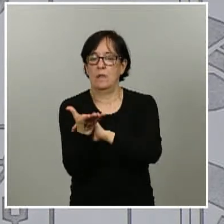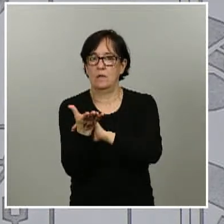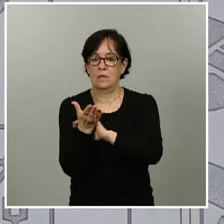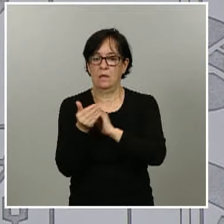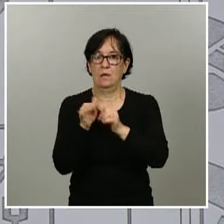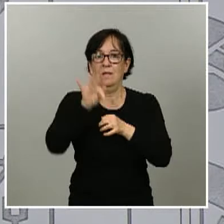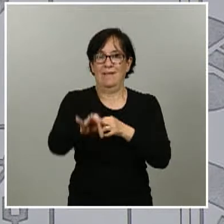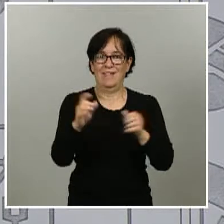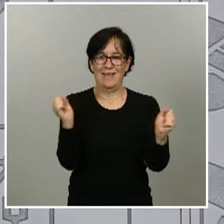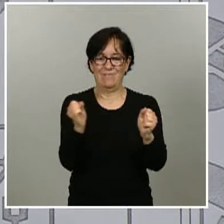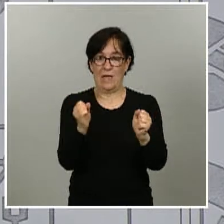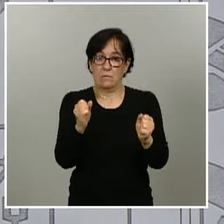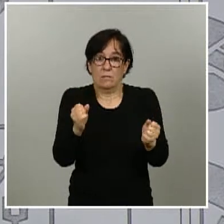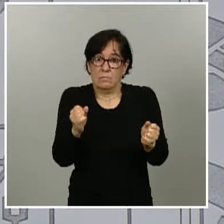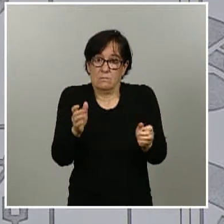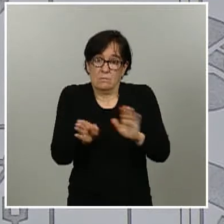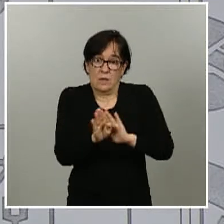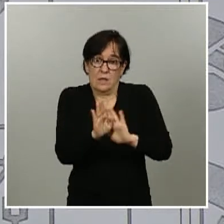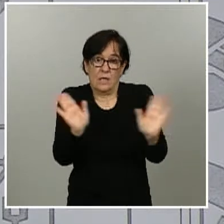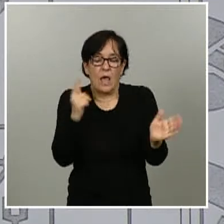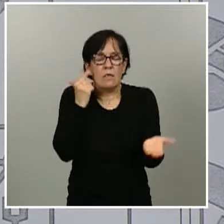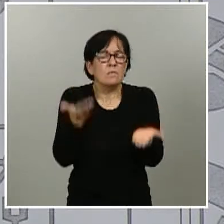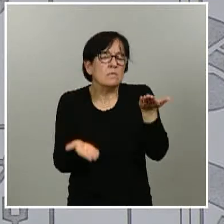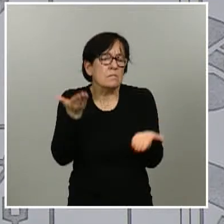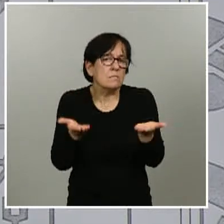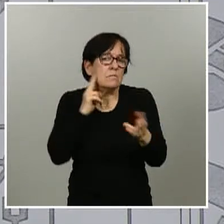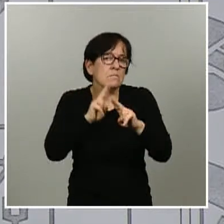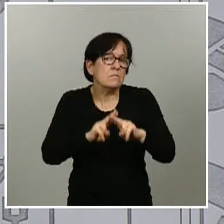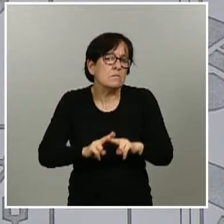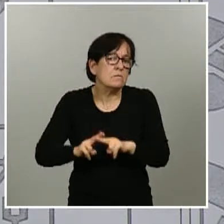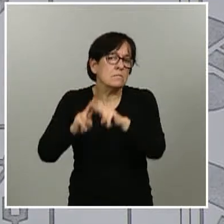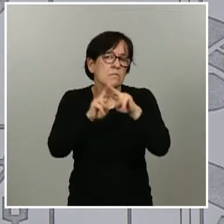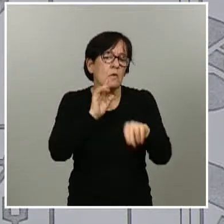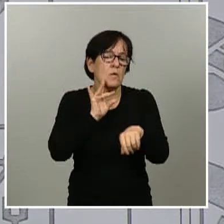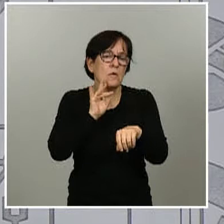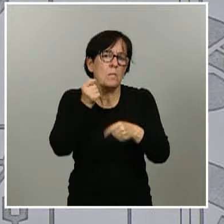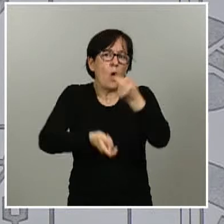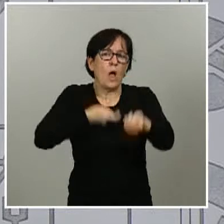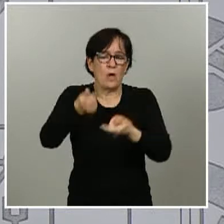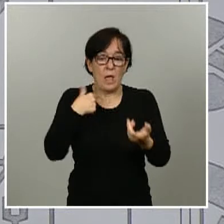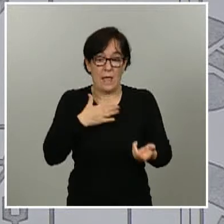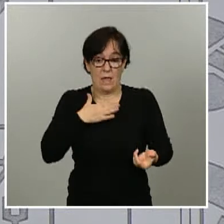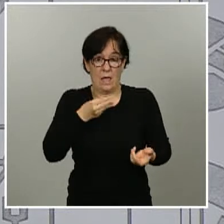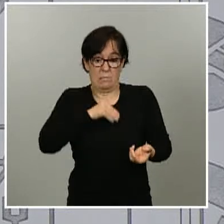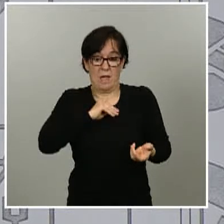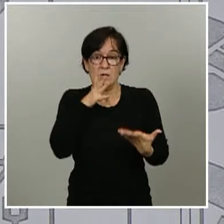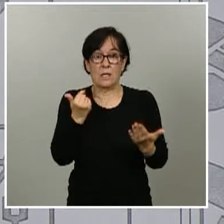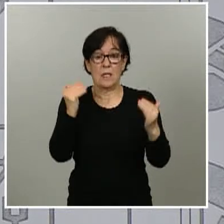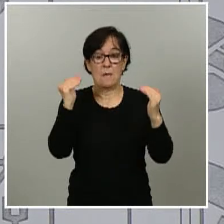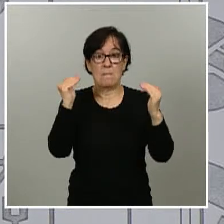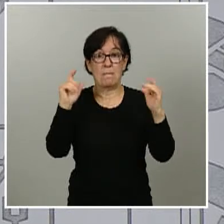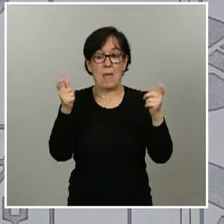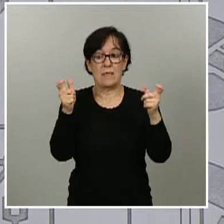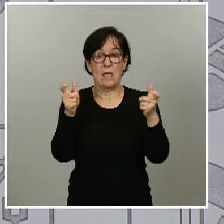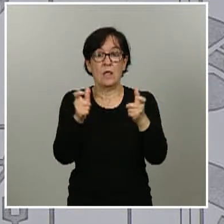siguen estando ahí. Tenemos que evaluarlas progresivamente. En nuestro país, pensar que la reducción que estamos observando se debe a